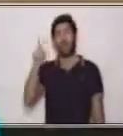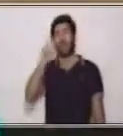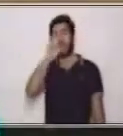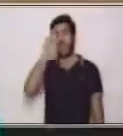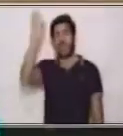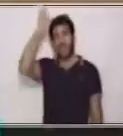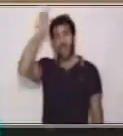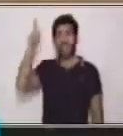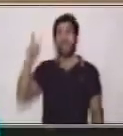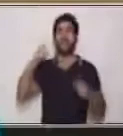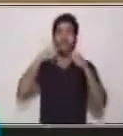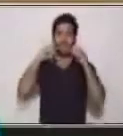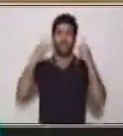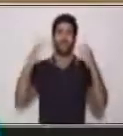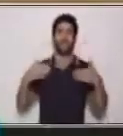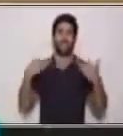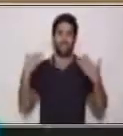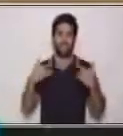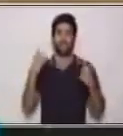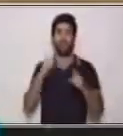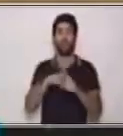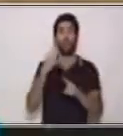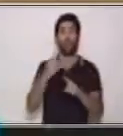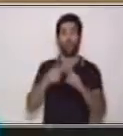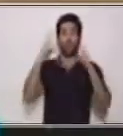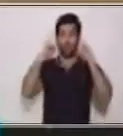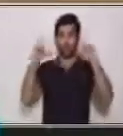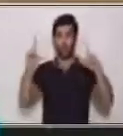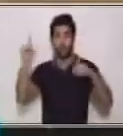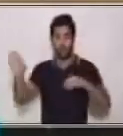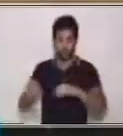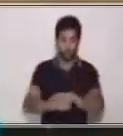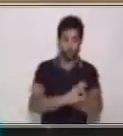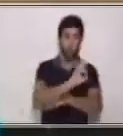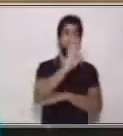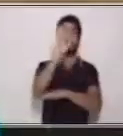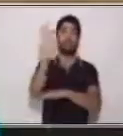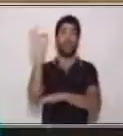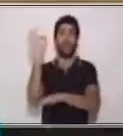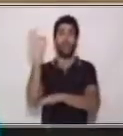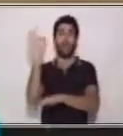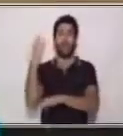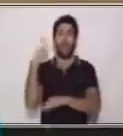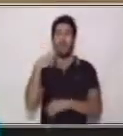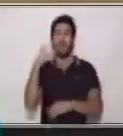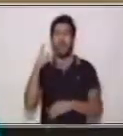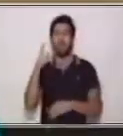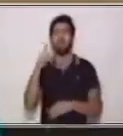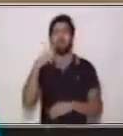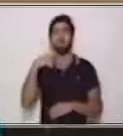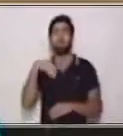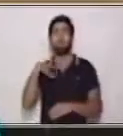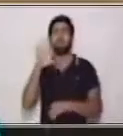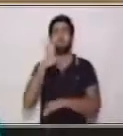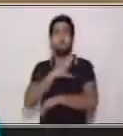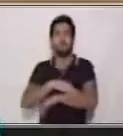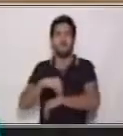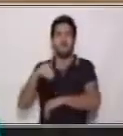feliz. Cuando el sol aparecía, Pastorito cantaba así. ¡Miau! ¡Miau!